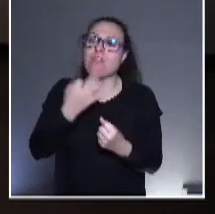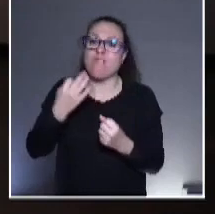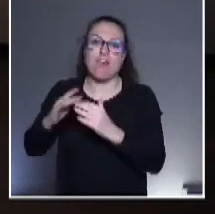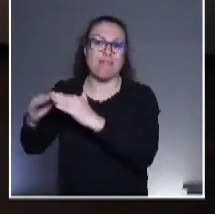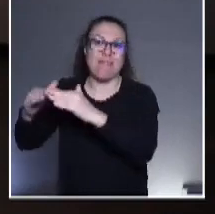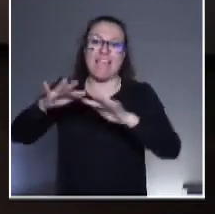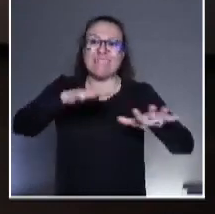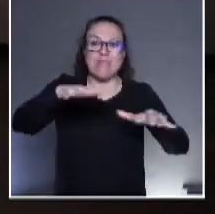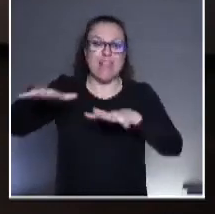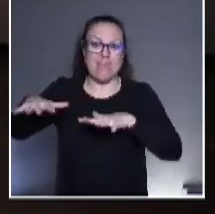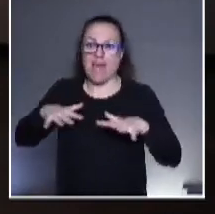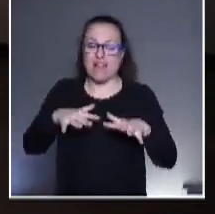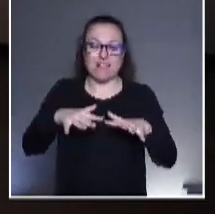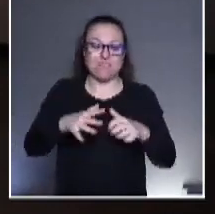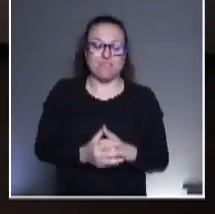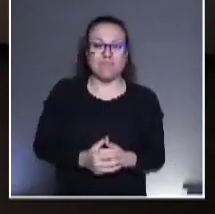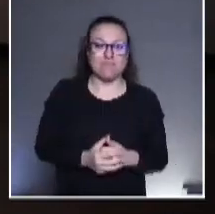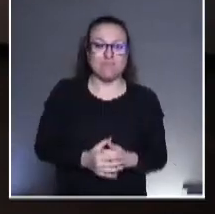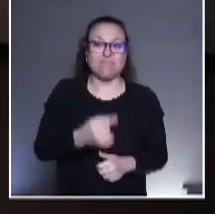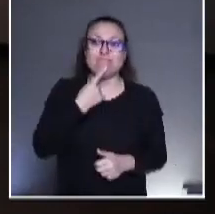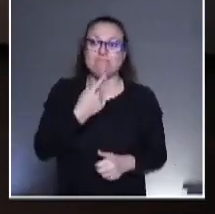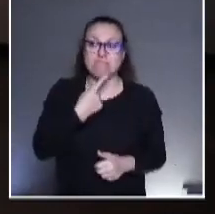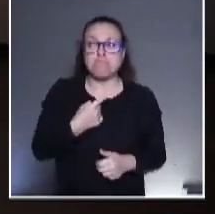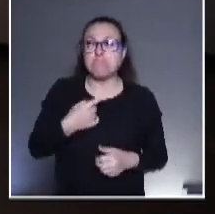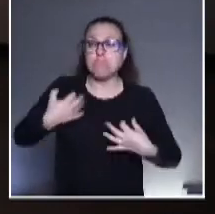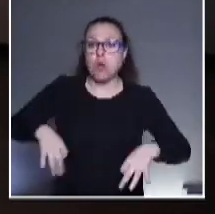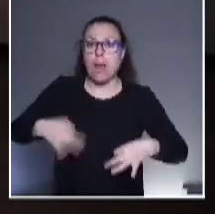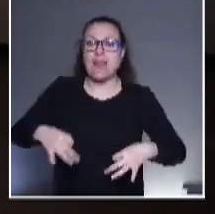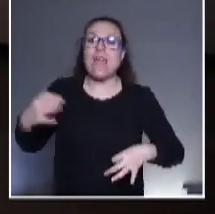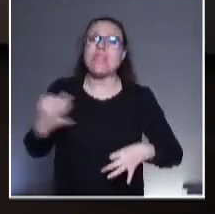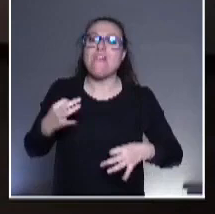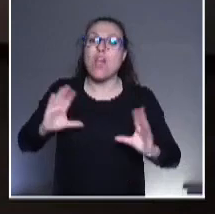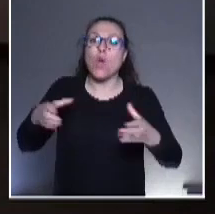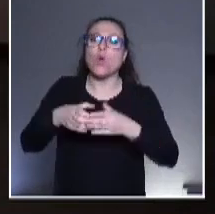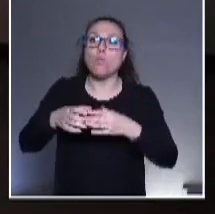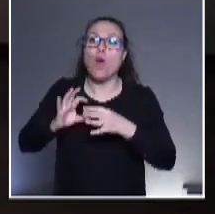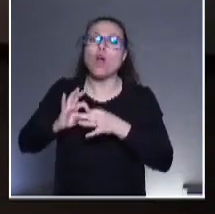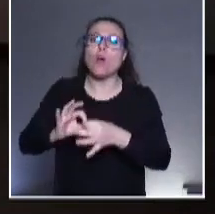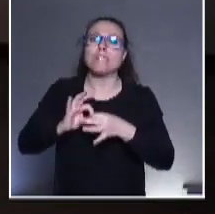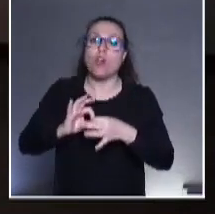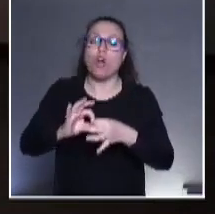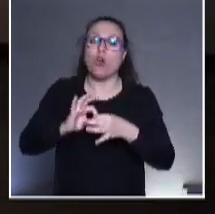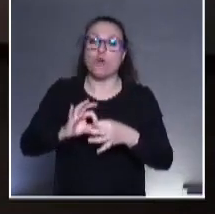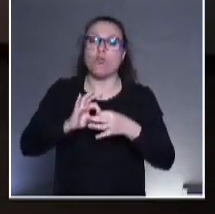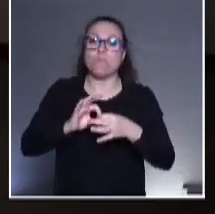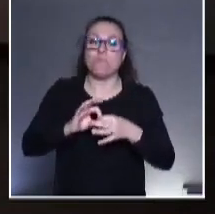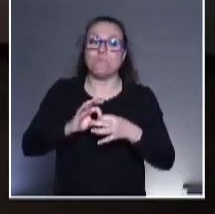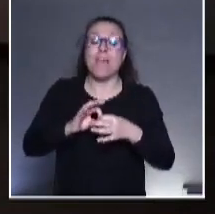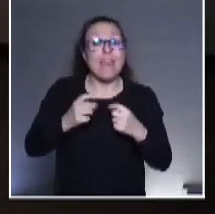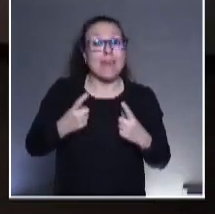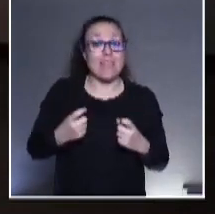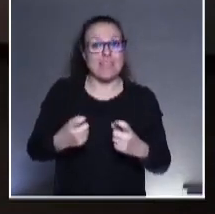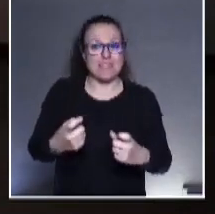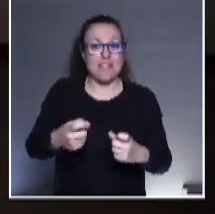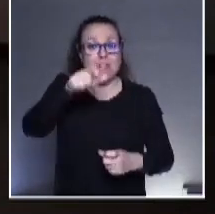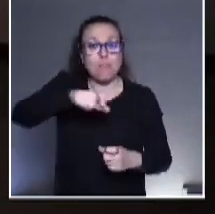complejos? Una cierta o razonable cohesión grupal. La necesidad de que haya personas